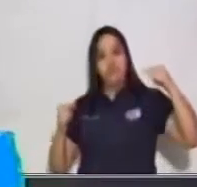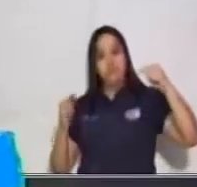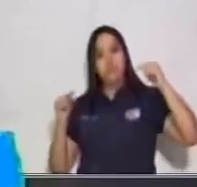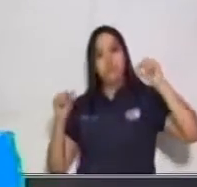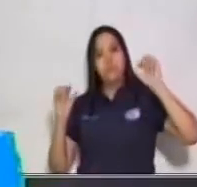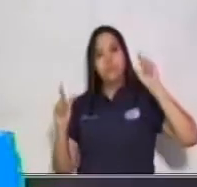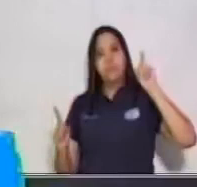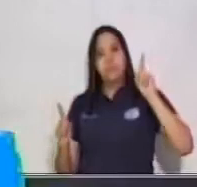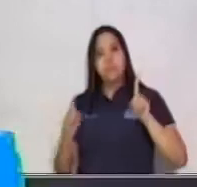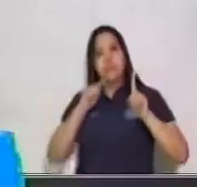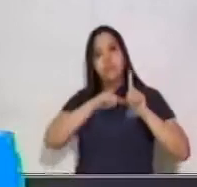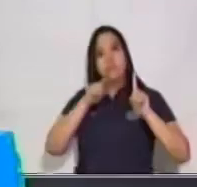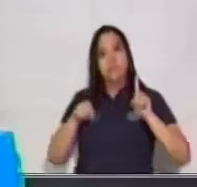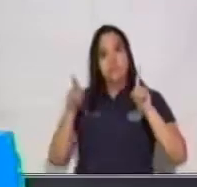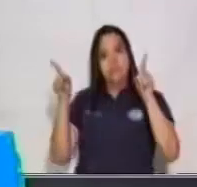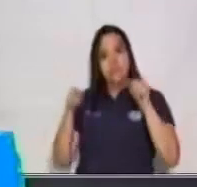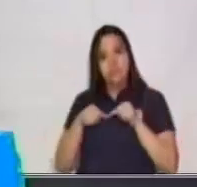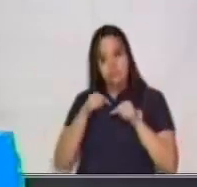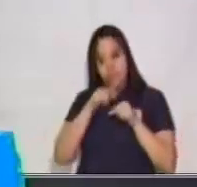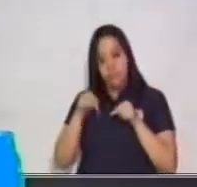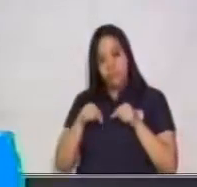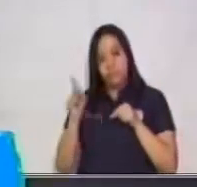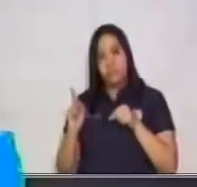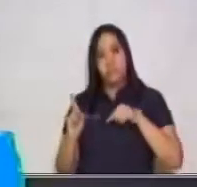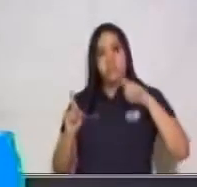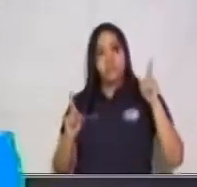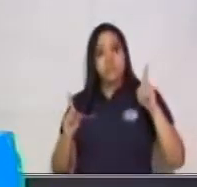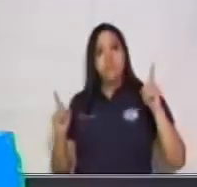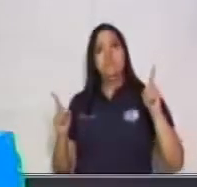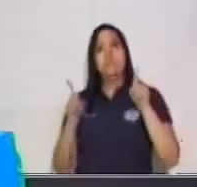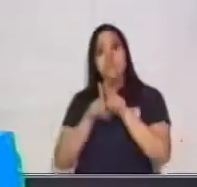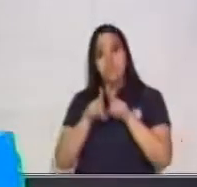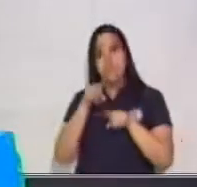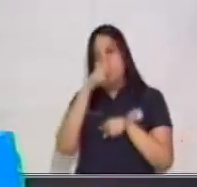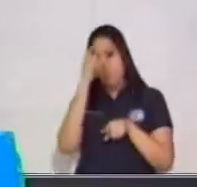utilizar los dos lados que están a la par. Entonces,